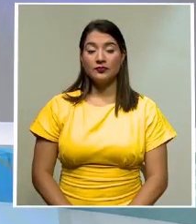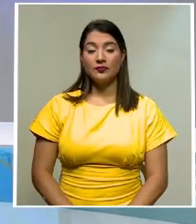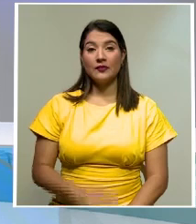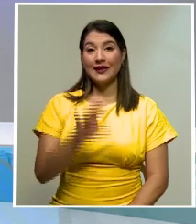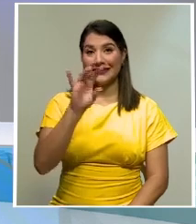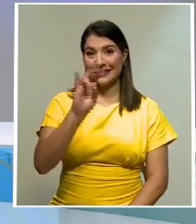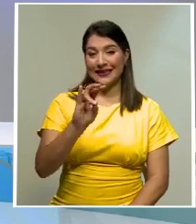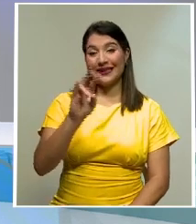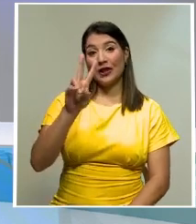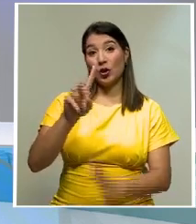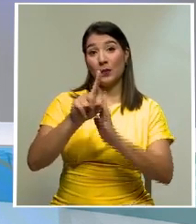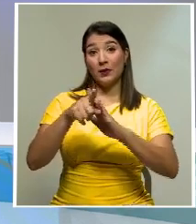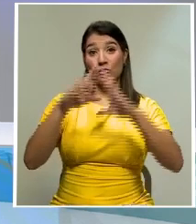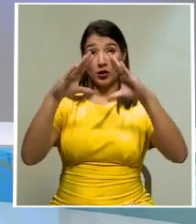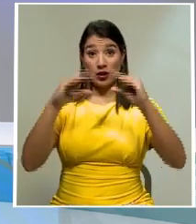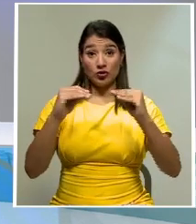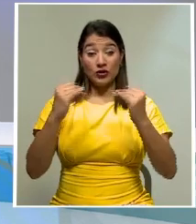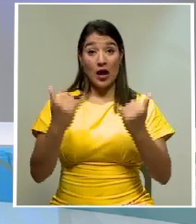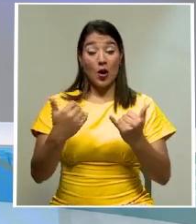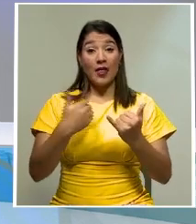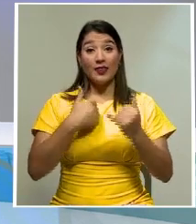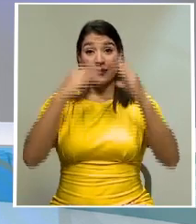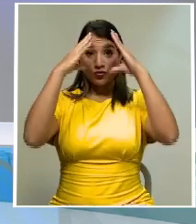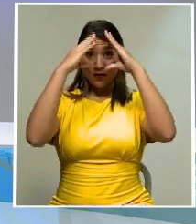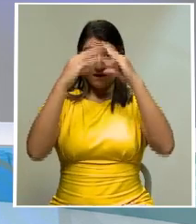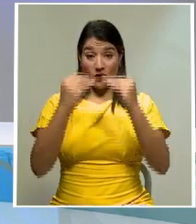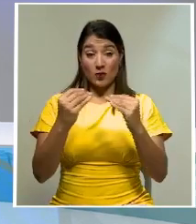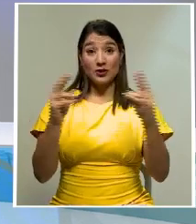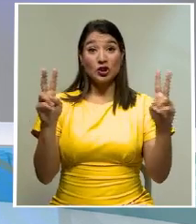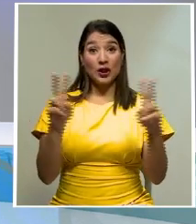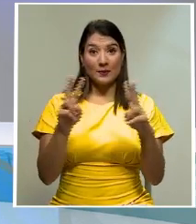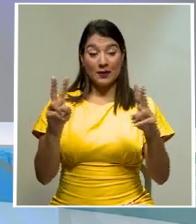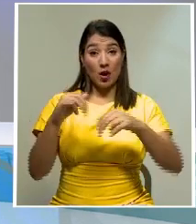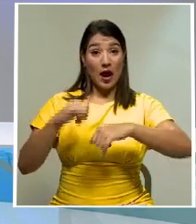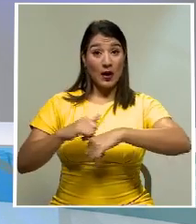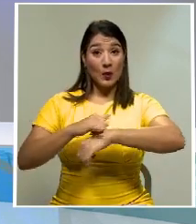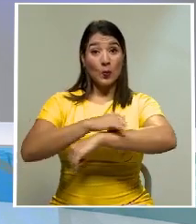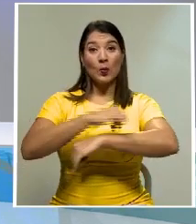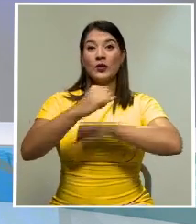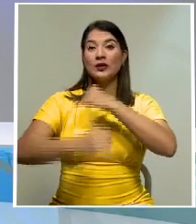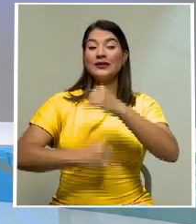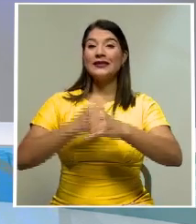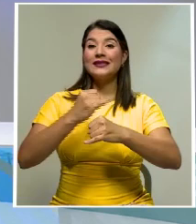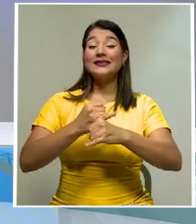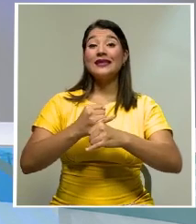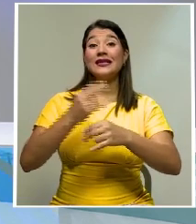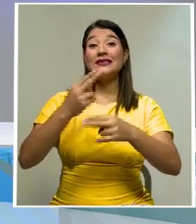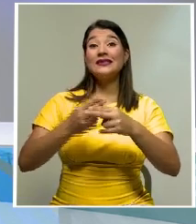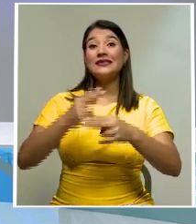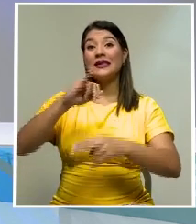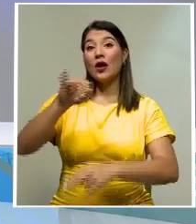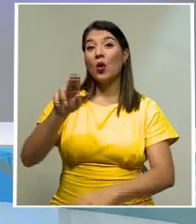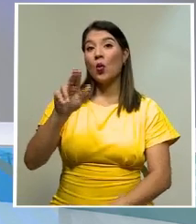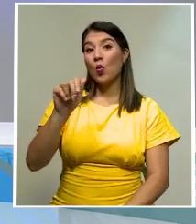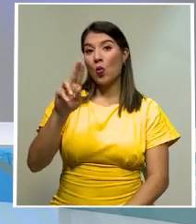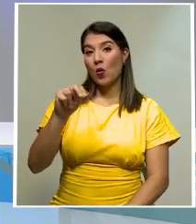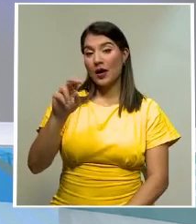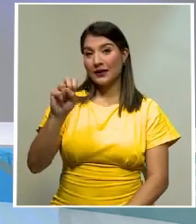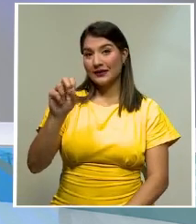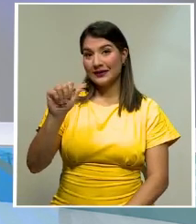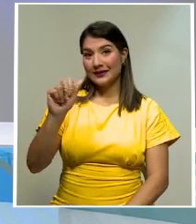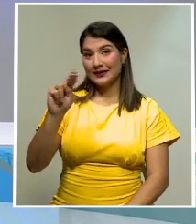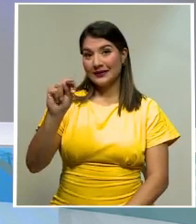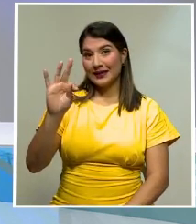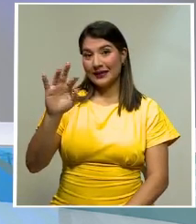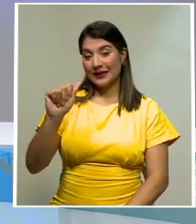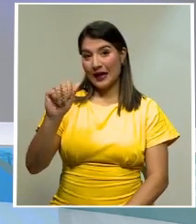Siete de la noche con 2 minutos, tenemos información en vivo. El Aeropuerto Internacional Juan Santamaría habilitará a partir de mañana